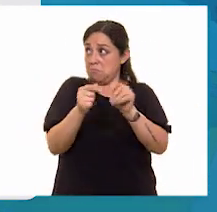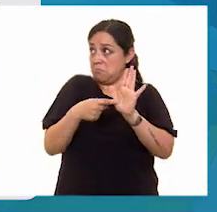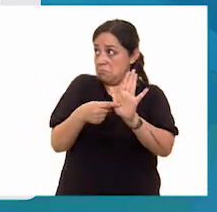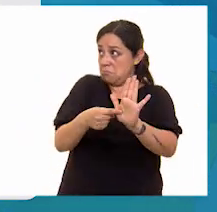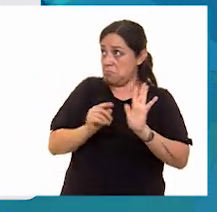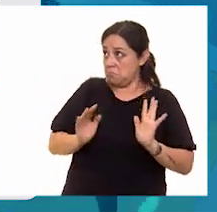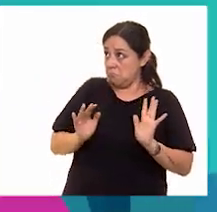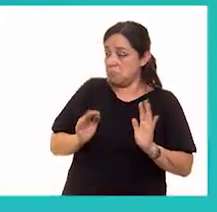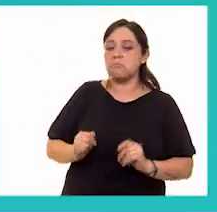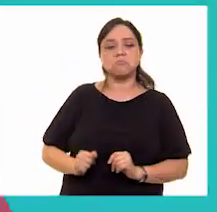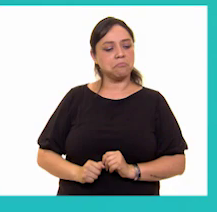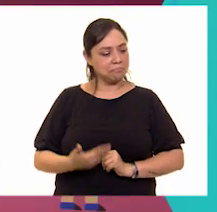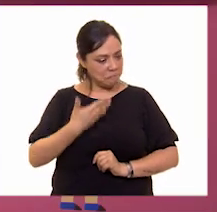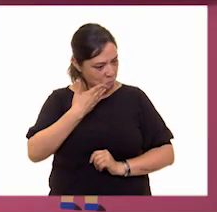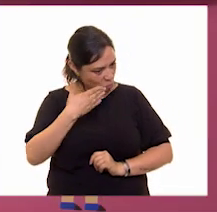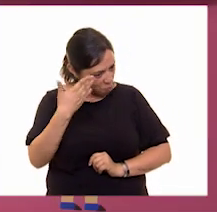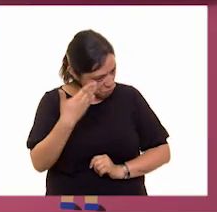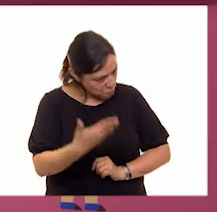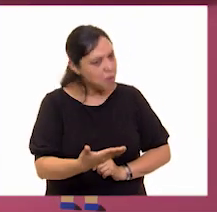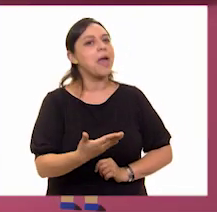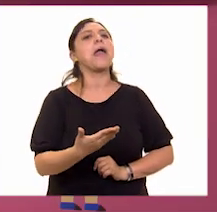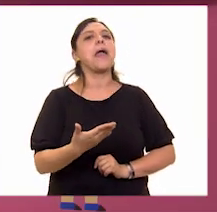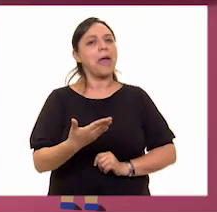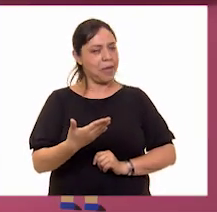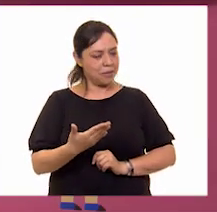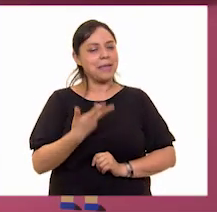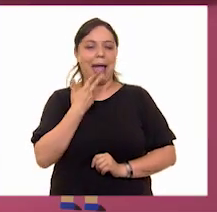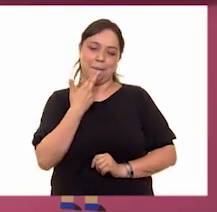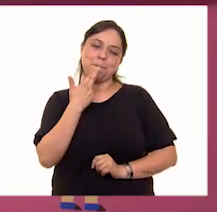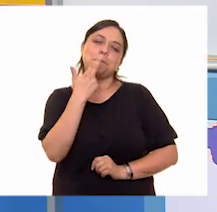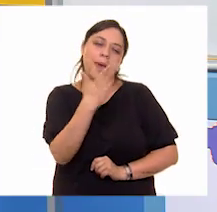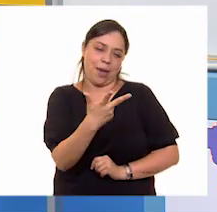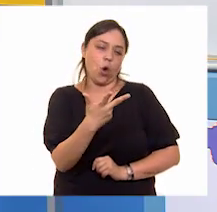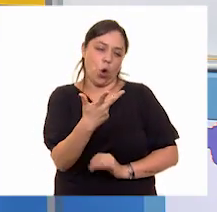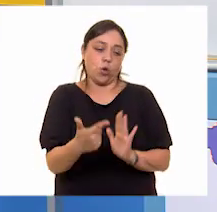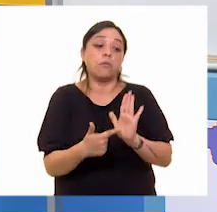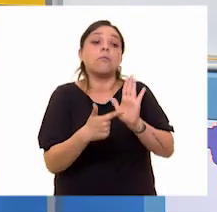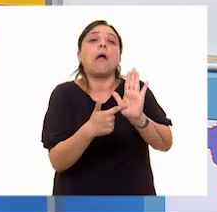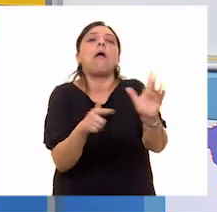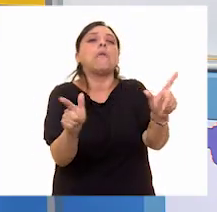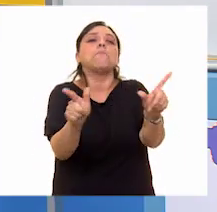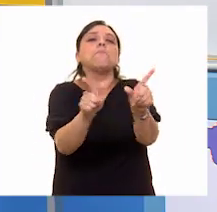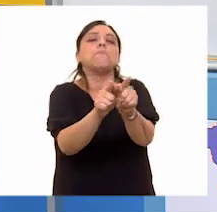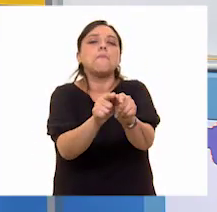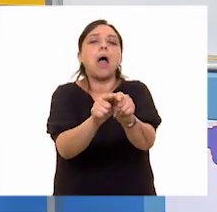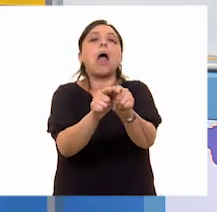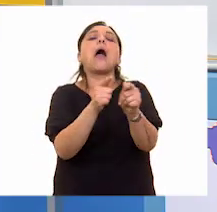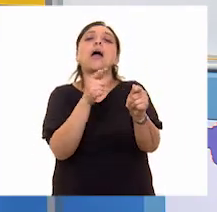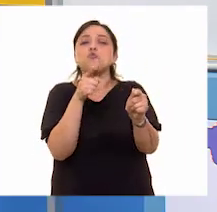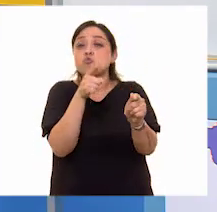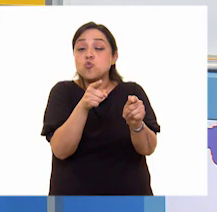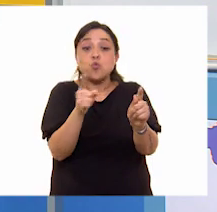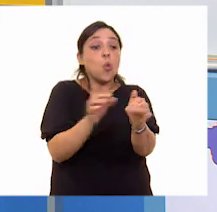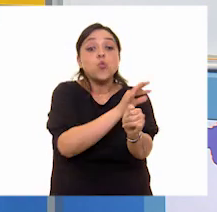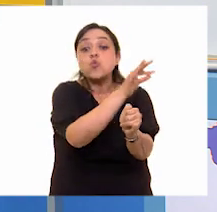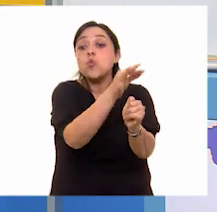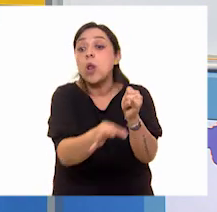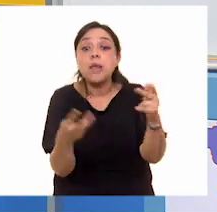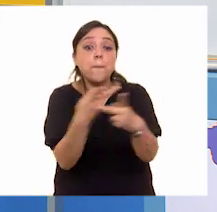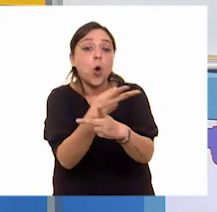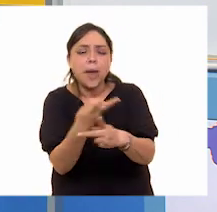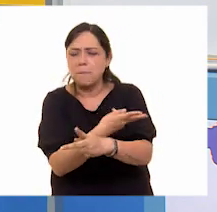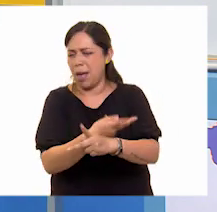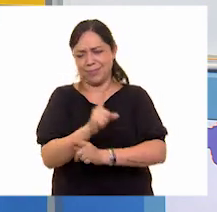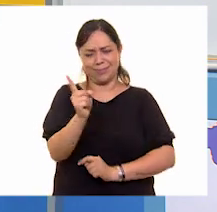Raulito, felicidades. Quedó bastante mejor. Sí, está mejor, Raulito. No cuentas el final, pero sí